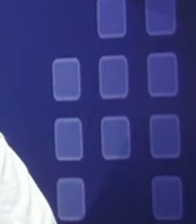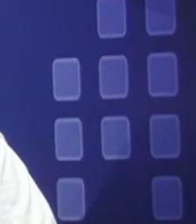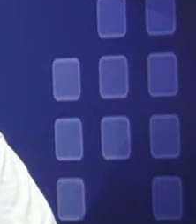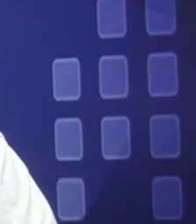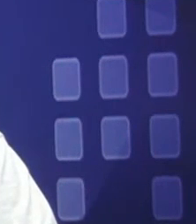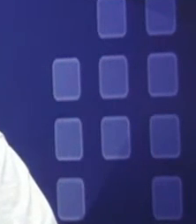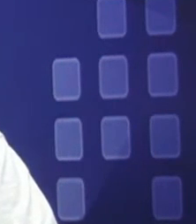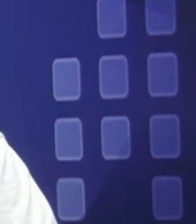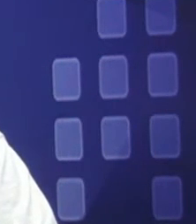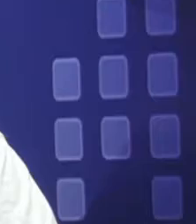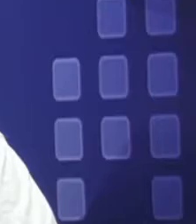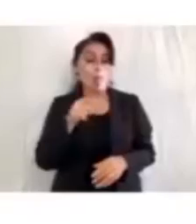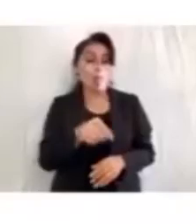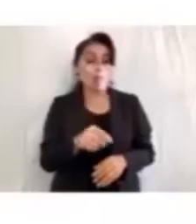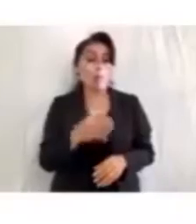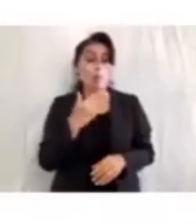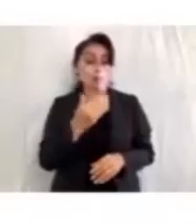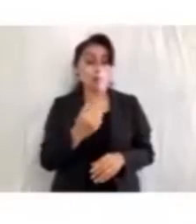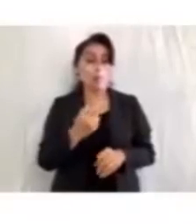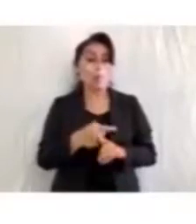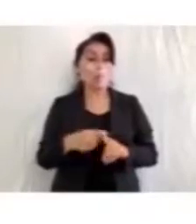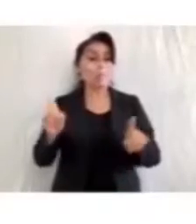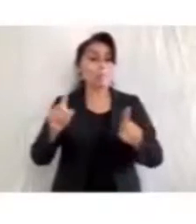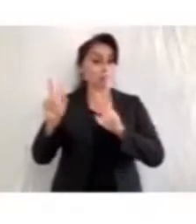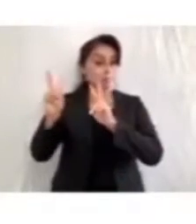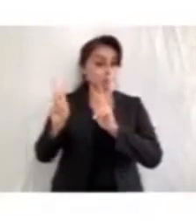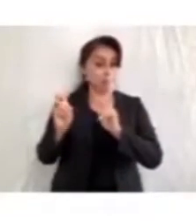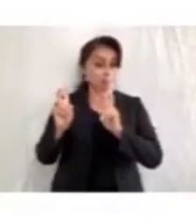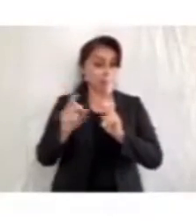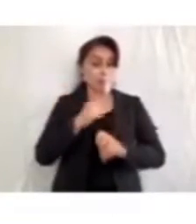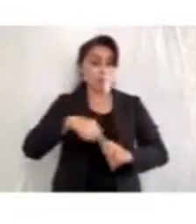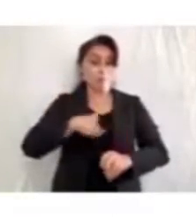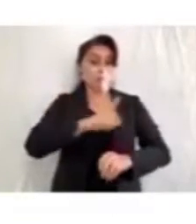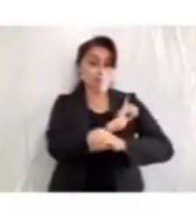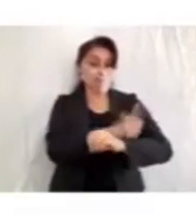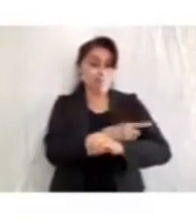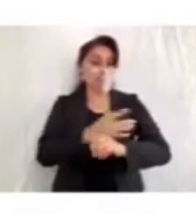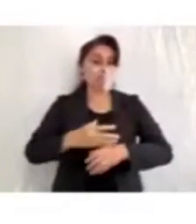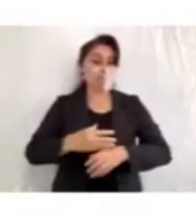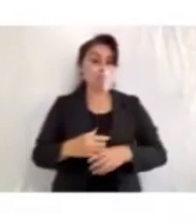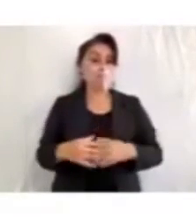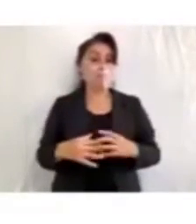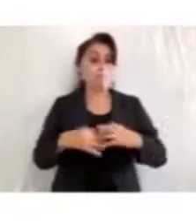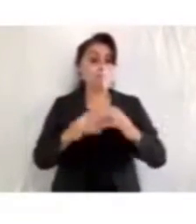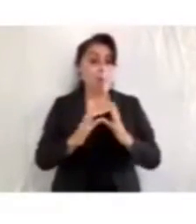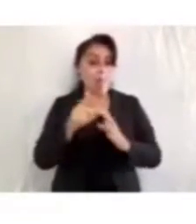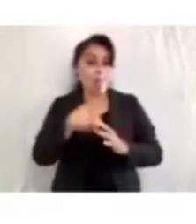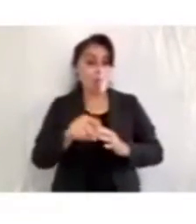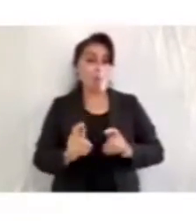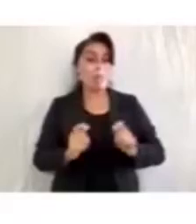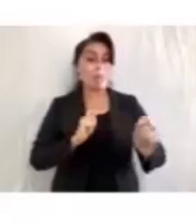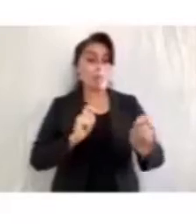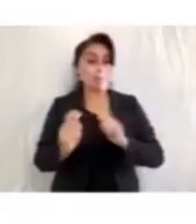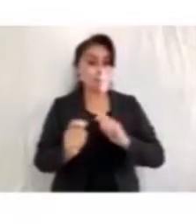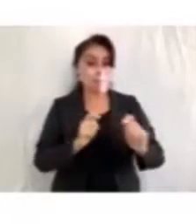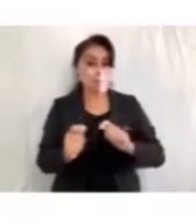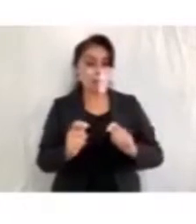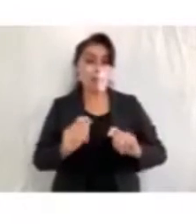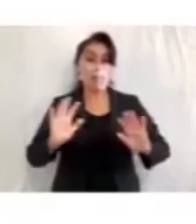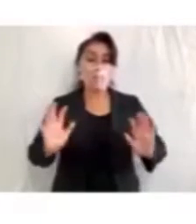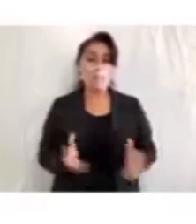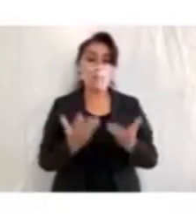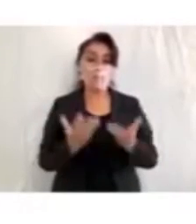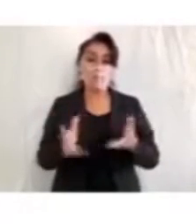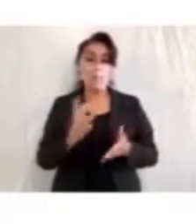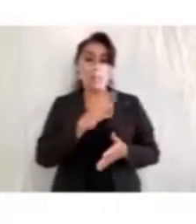virtuales. También comentarles que hemos reforzado cada vez las campañas que ha impulsado nuestro Ministerio